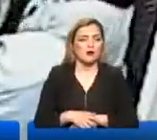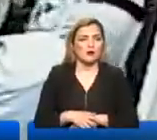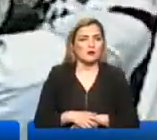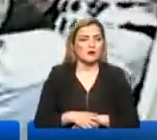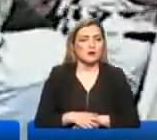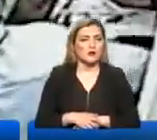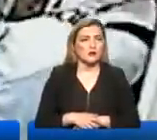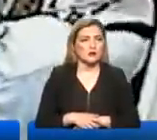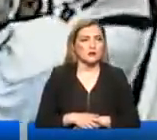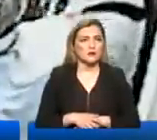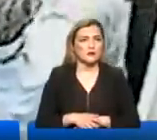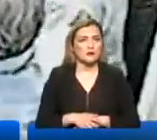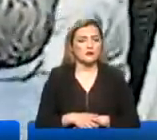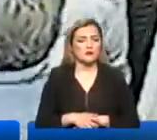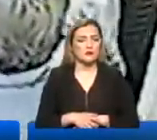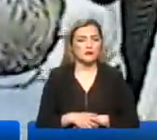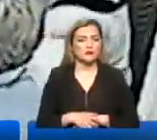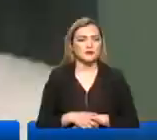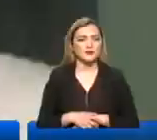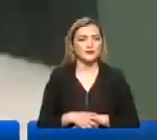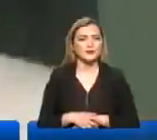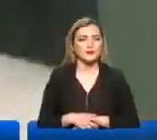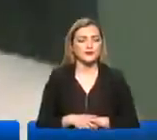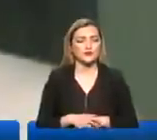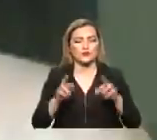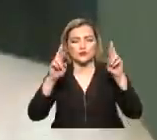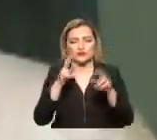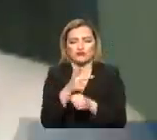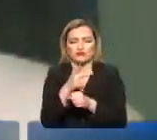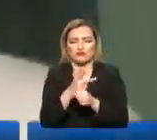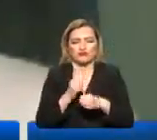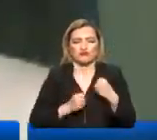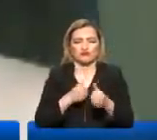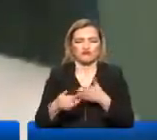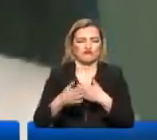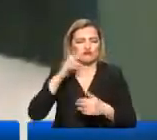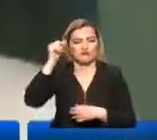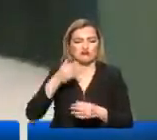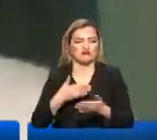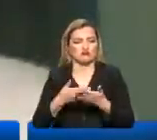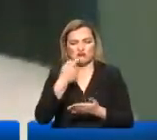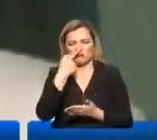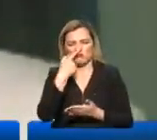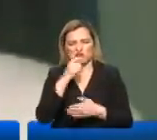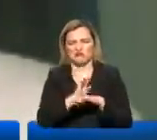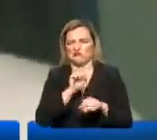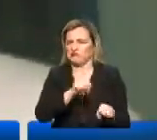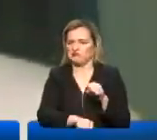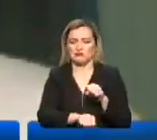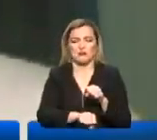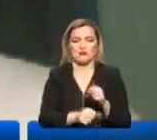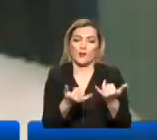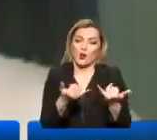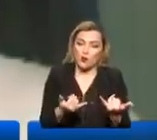Ojalá un video tan lamentable para los intereses del país, más allá del gobierno que haya sido, de los intereses del país, ahora reciba